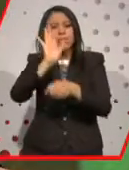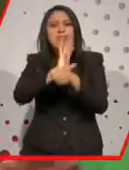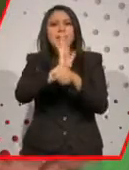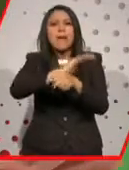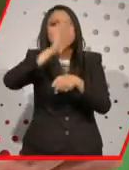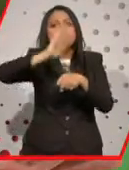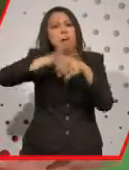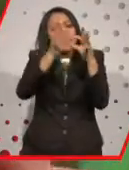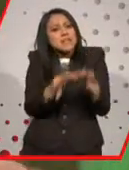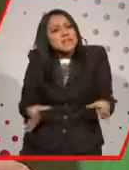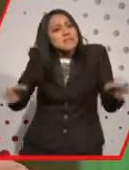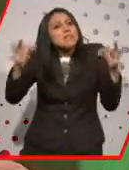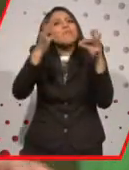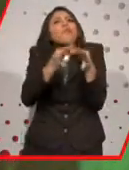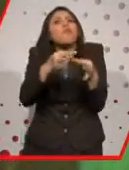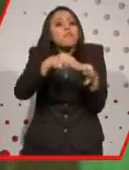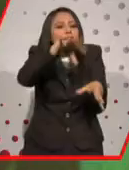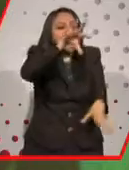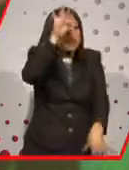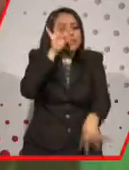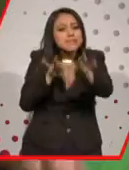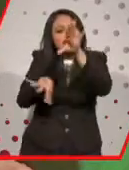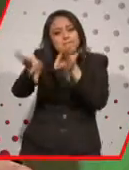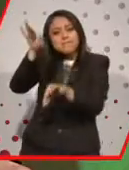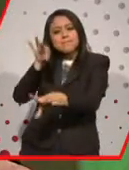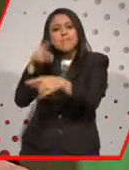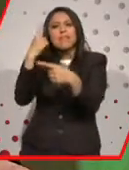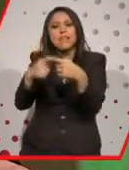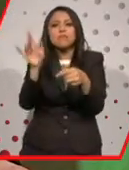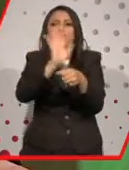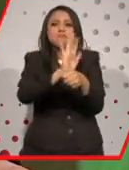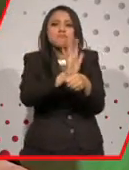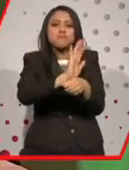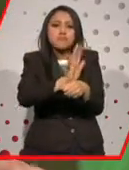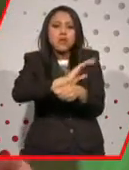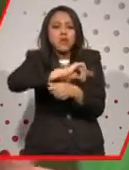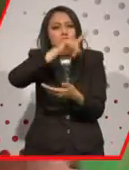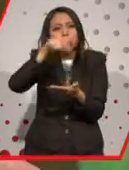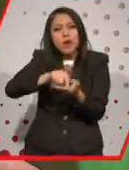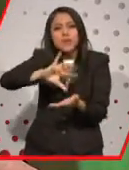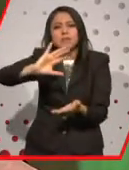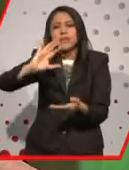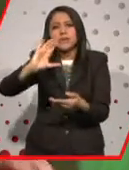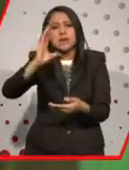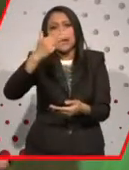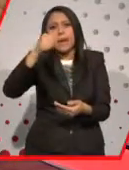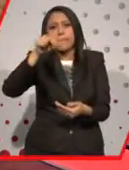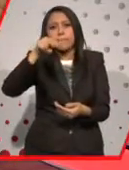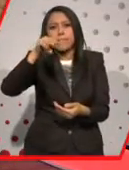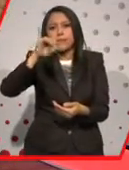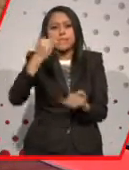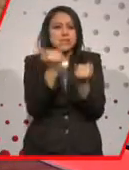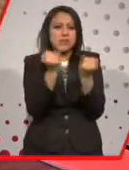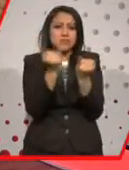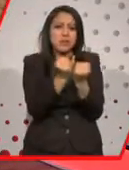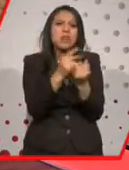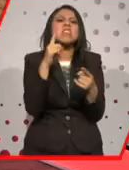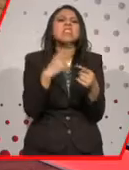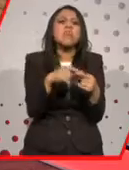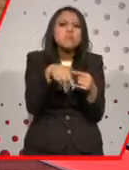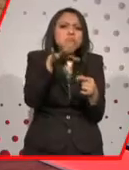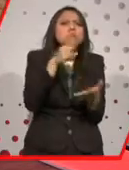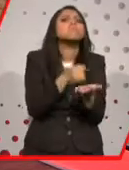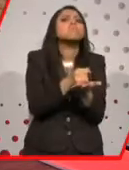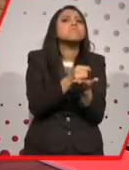competir por la ganadora de las ganadoras. Todo esto en el marco de la ciudad amurallada de Campeche. ¿Quién va a decidir esto? El pueblo, la gente que. La gente va a ir a ver